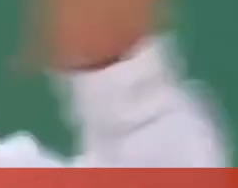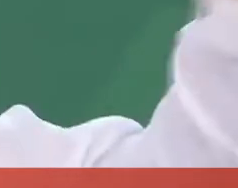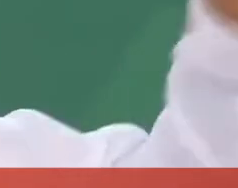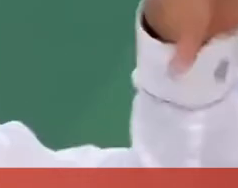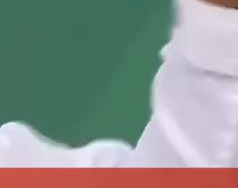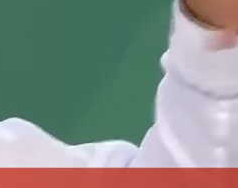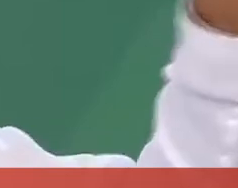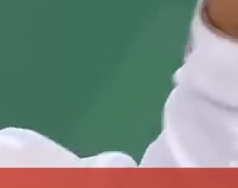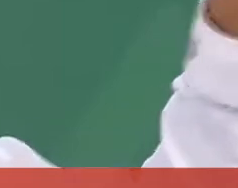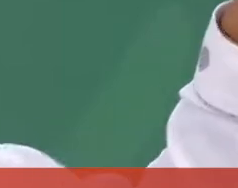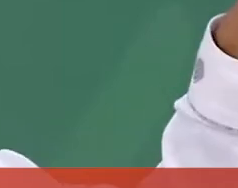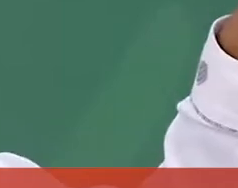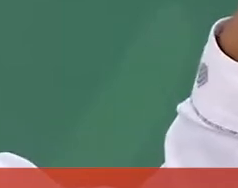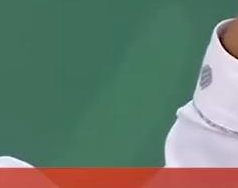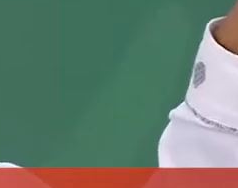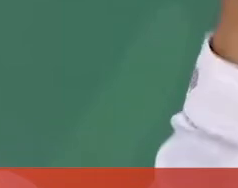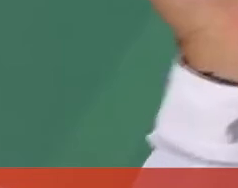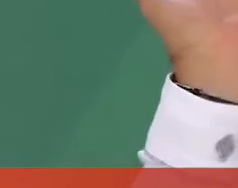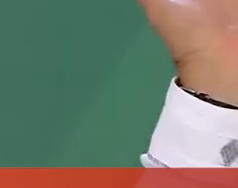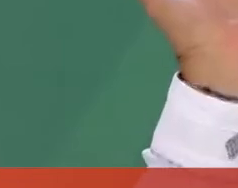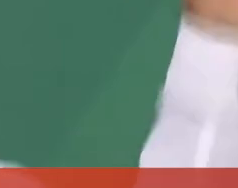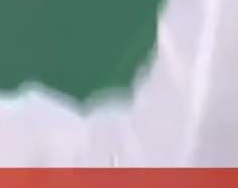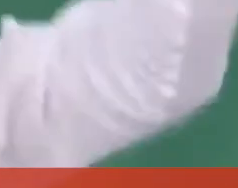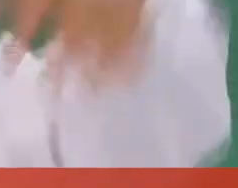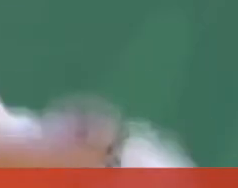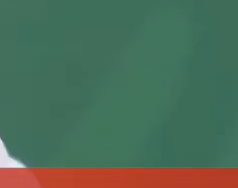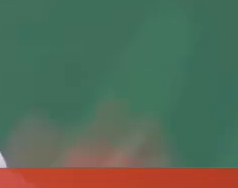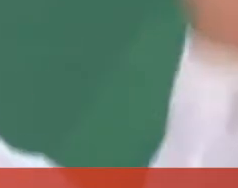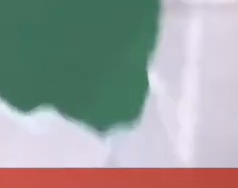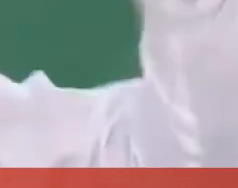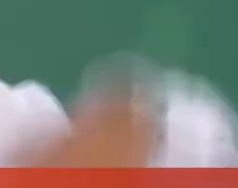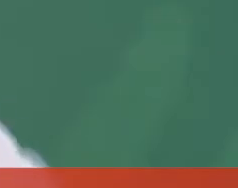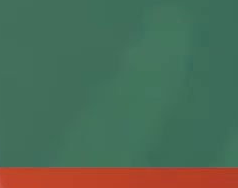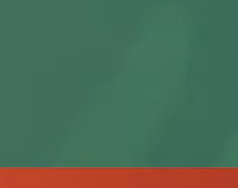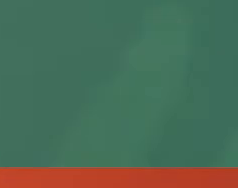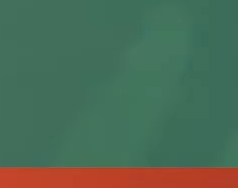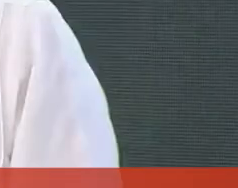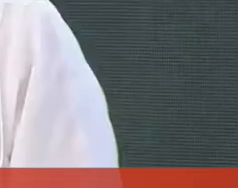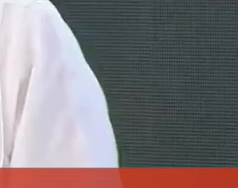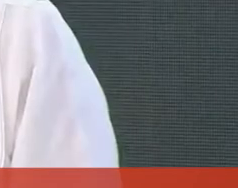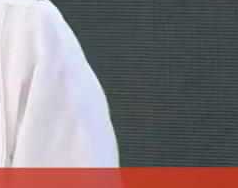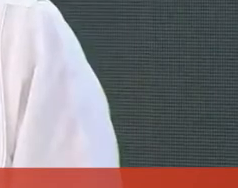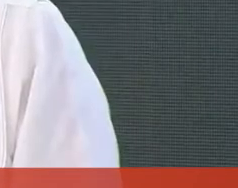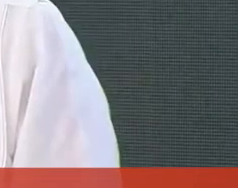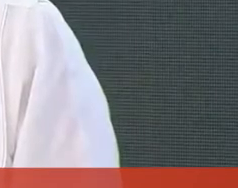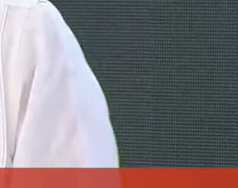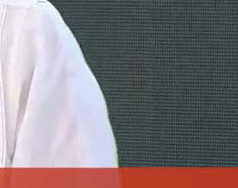el aparato electoral más costoso del mundo, el del INE.